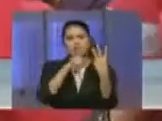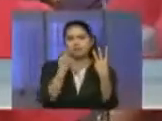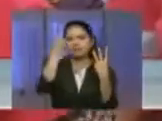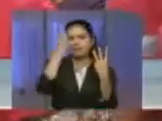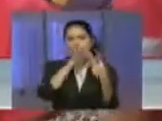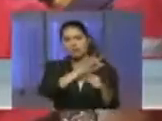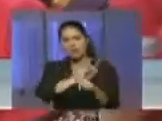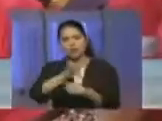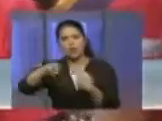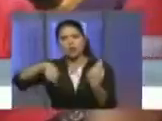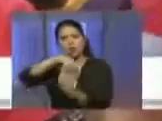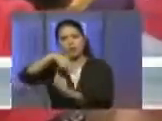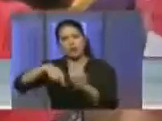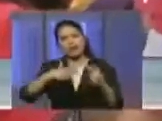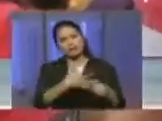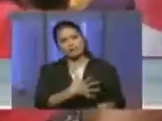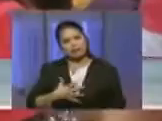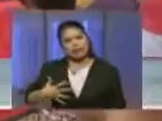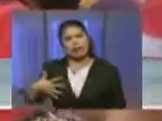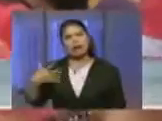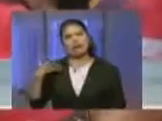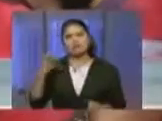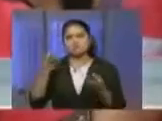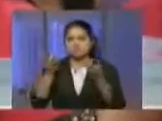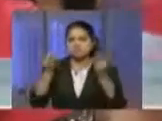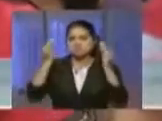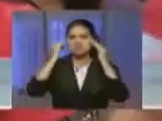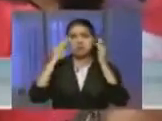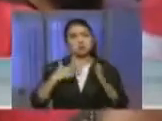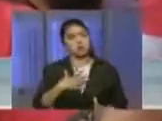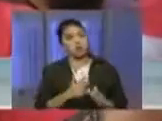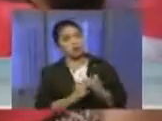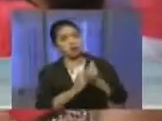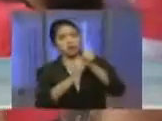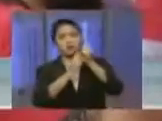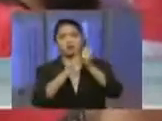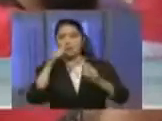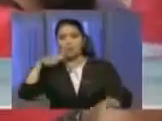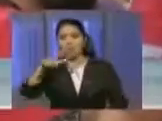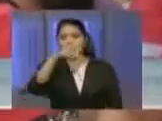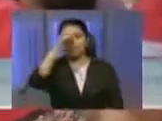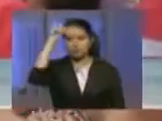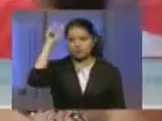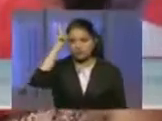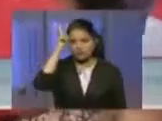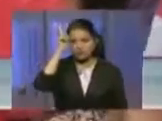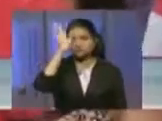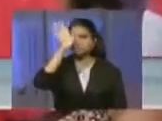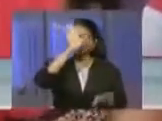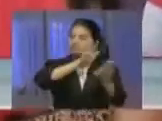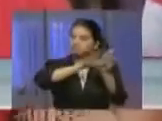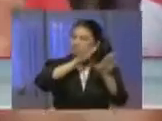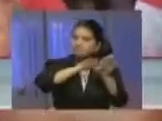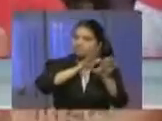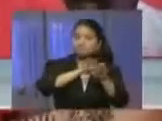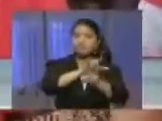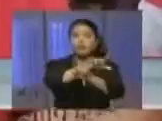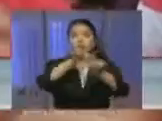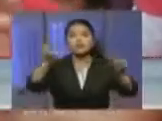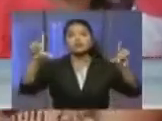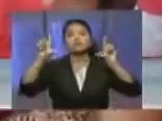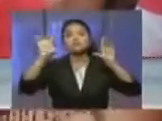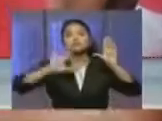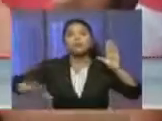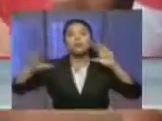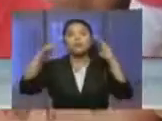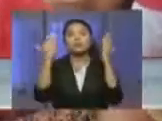Revolución quieren abrogar como los representantes de los pueblos indígenas queremos decirles a a los medios de comunicación mundial e